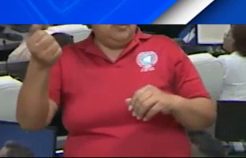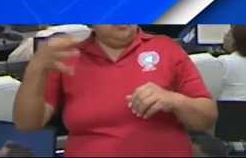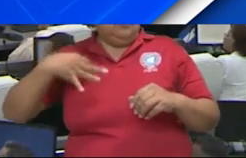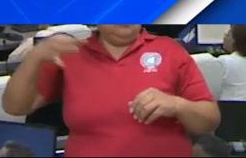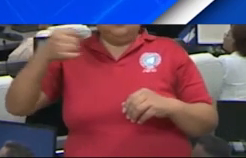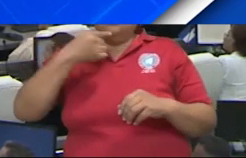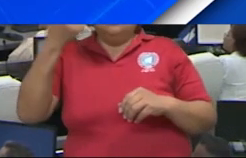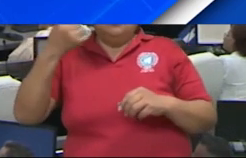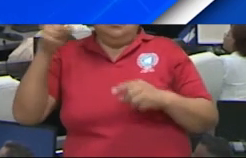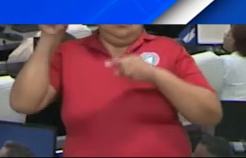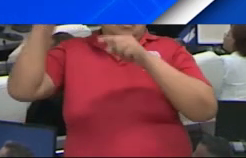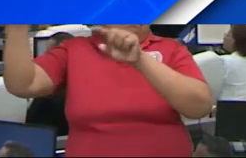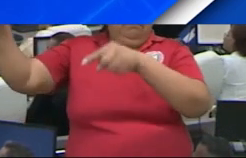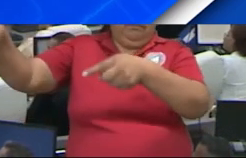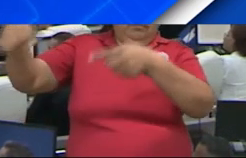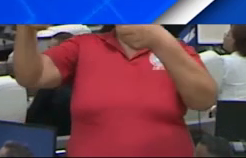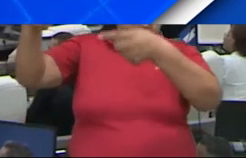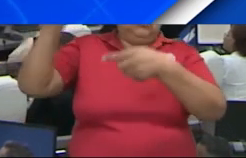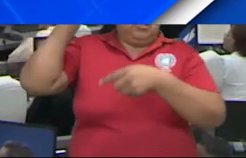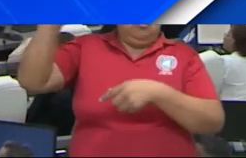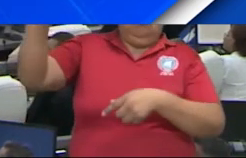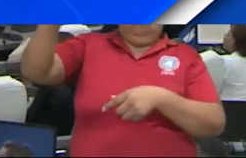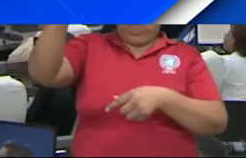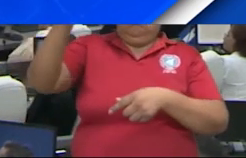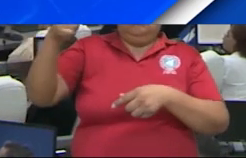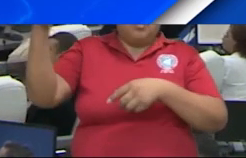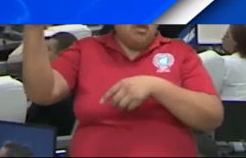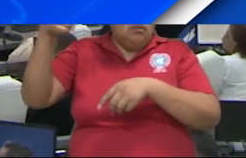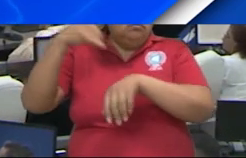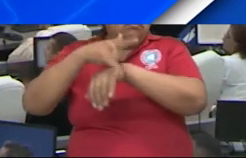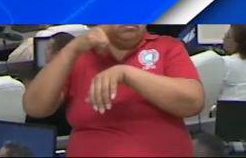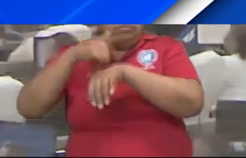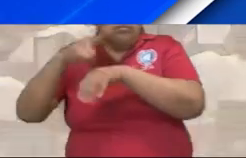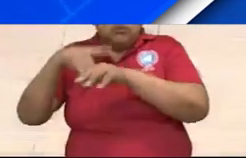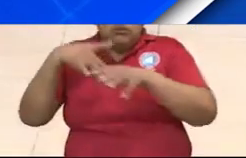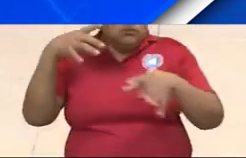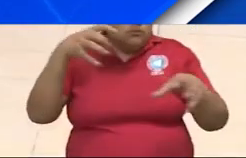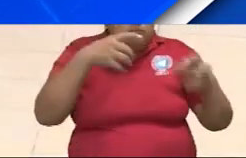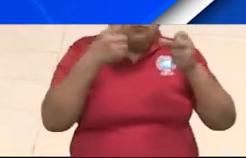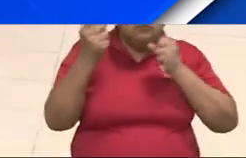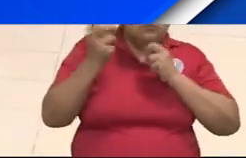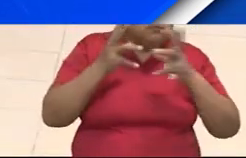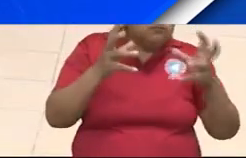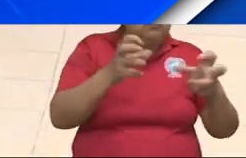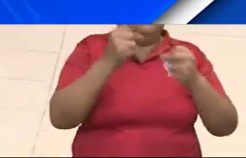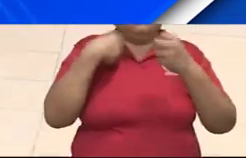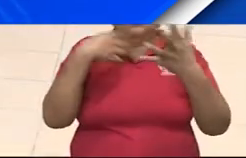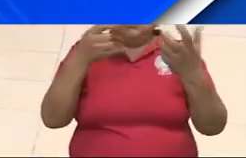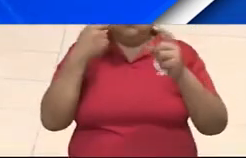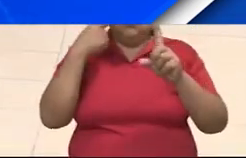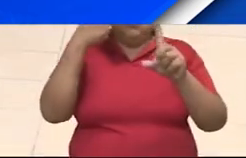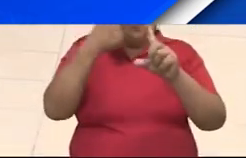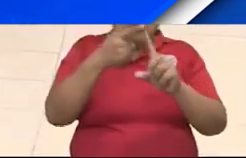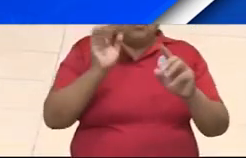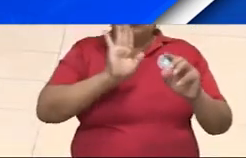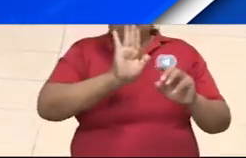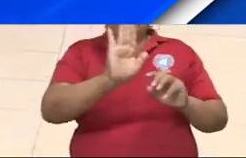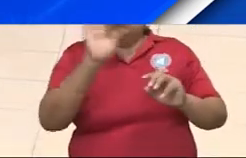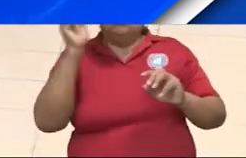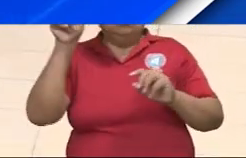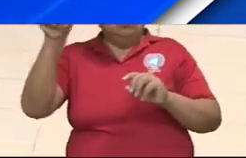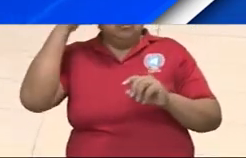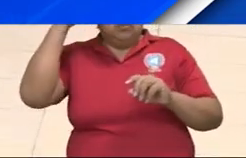enemigos del imperialismo, que busca cumplir sus deseos, sus objetivos, sus